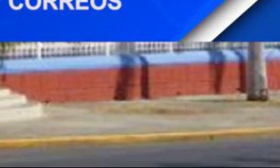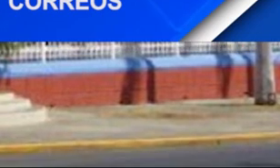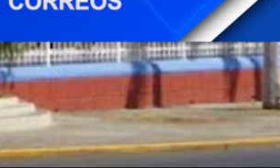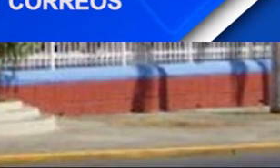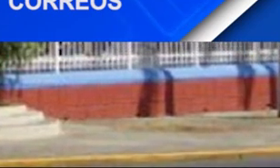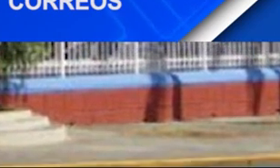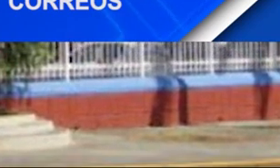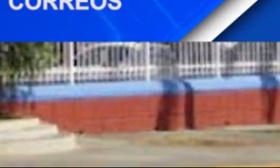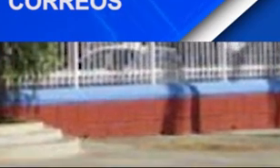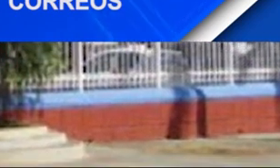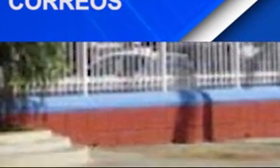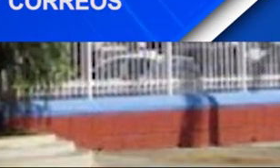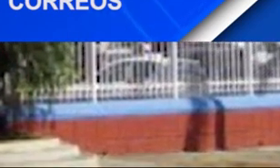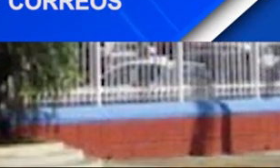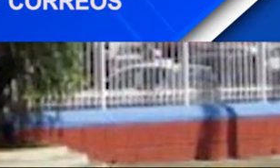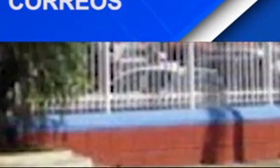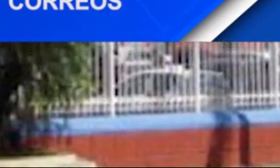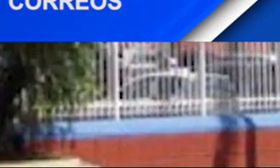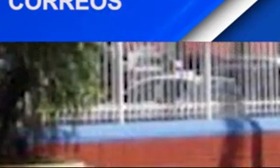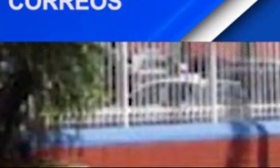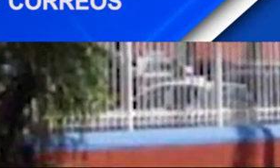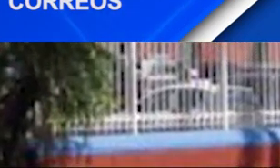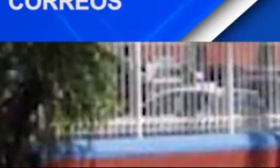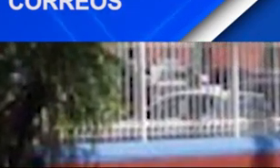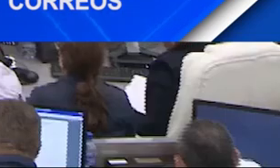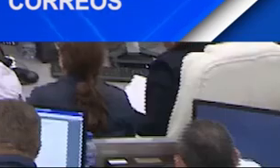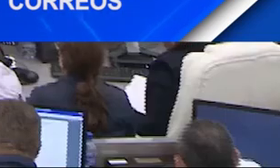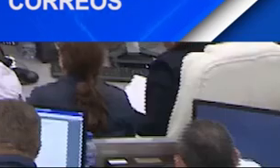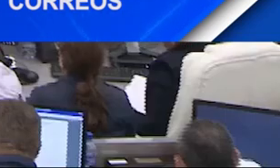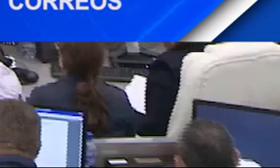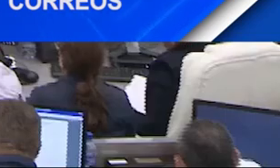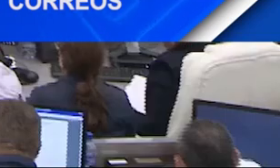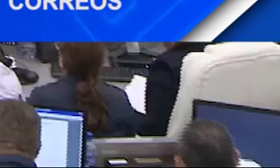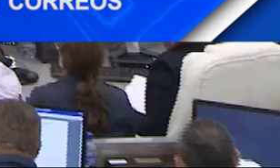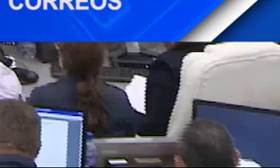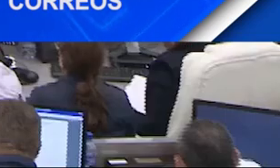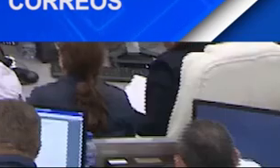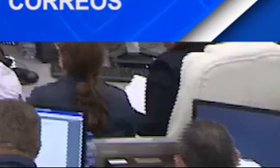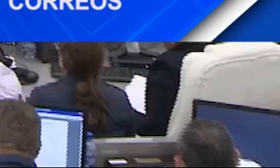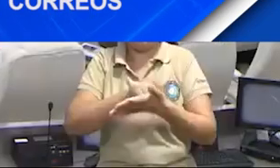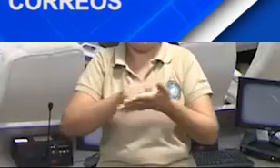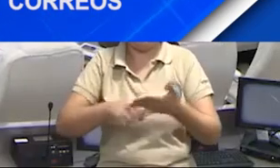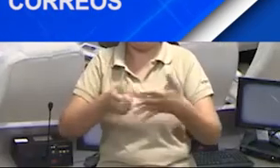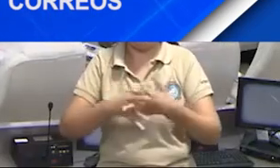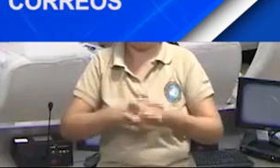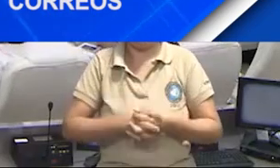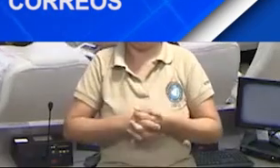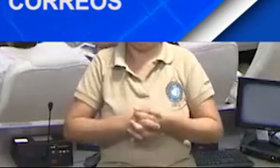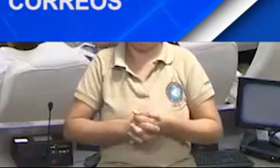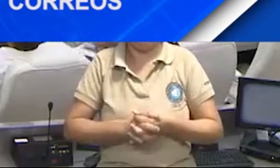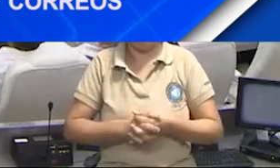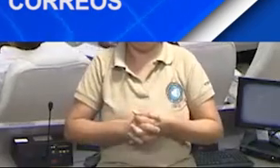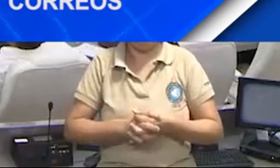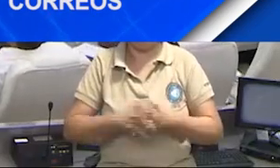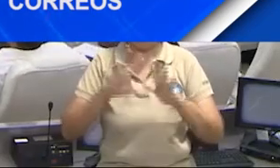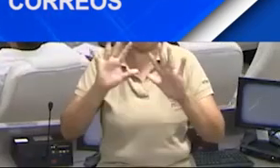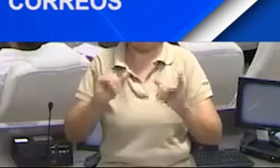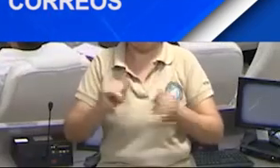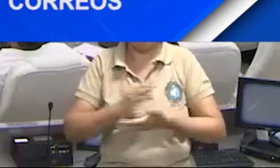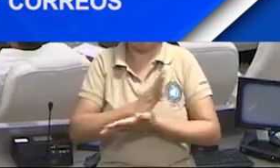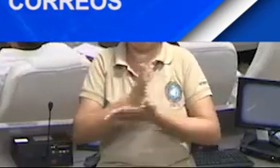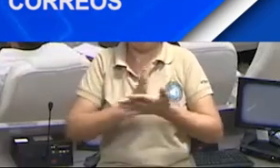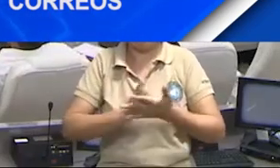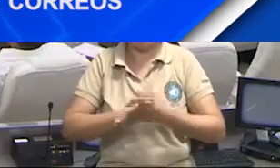mayores facultades y creando tres subdirectores nuevos que serán considerados como viceministro. Además, se